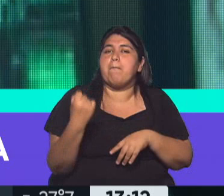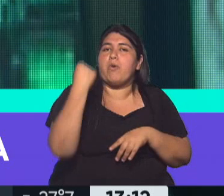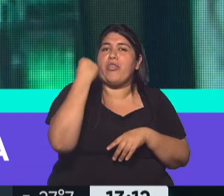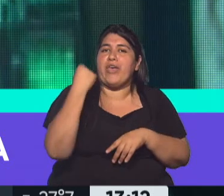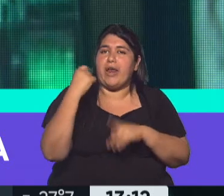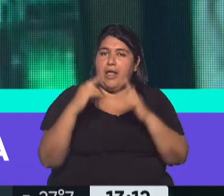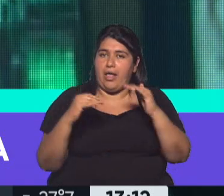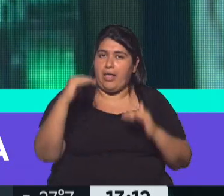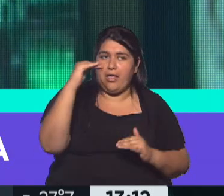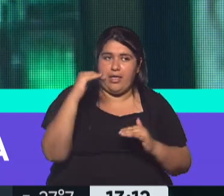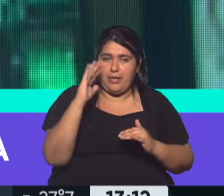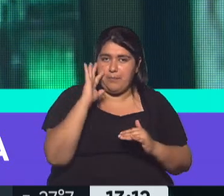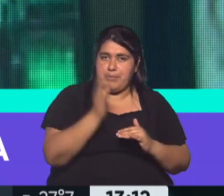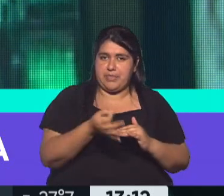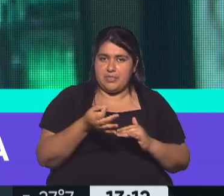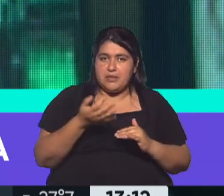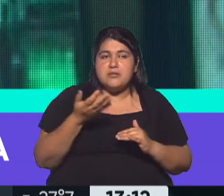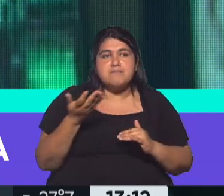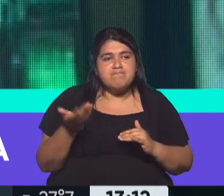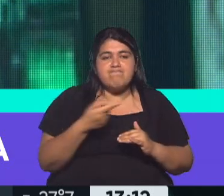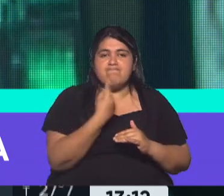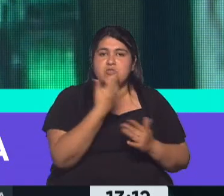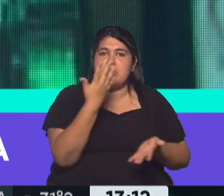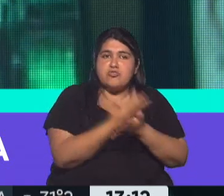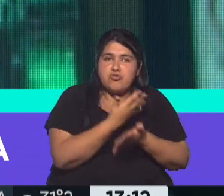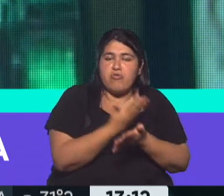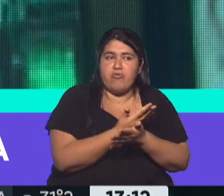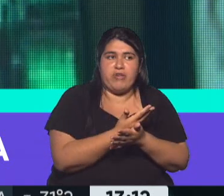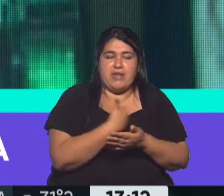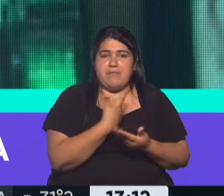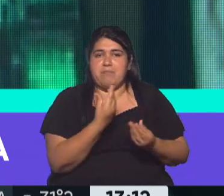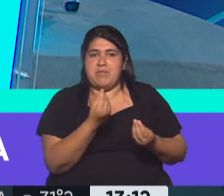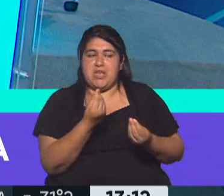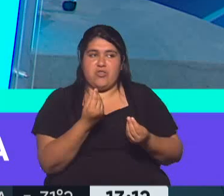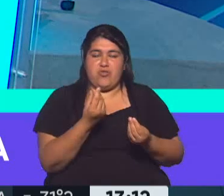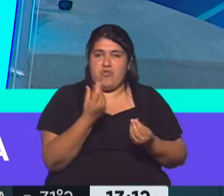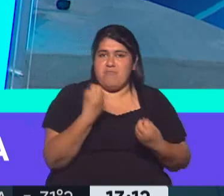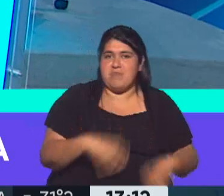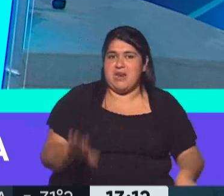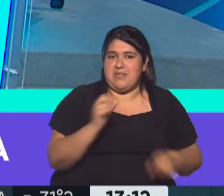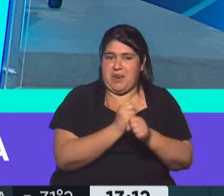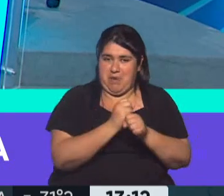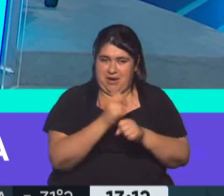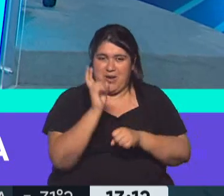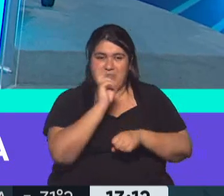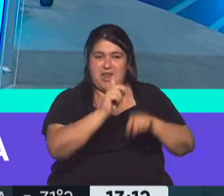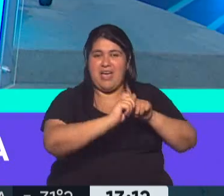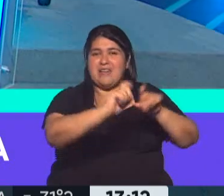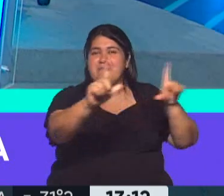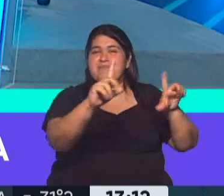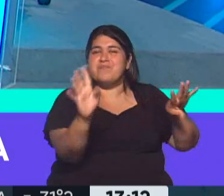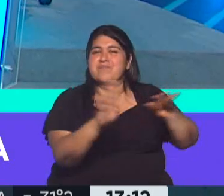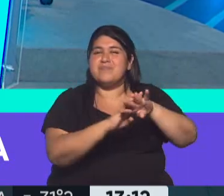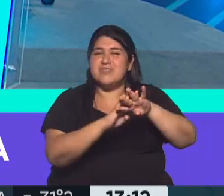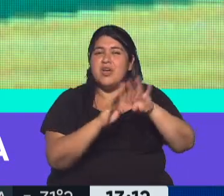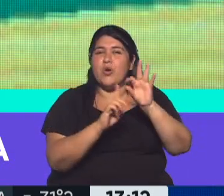desigual y donde la persona que sufre este tipo de violencia tiene miedo de perder el trabajo, básicamente. Están viendo en pantalla el código QR, hay un Leila.